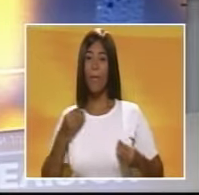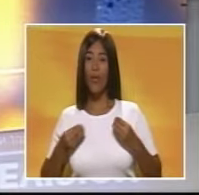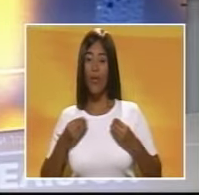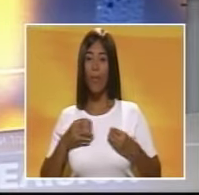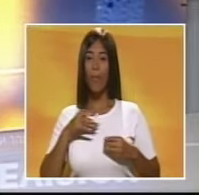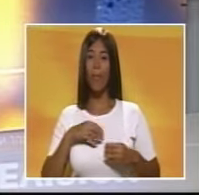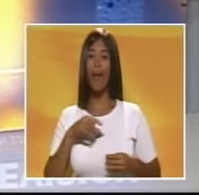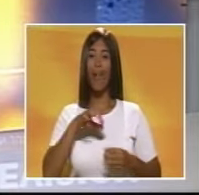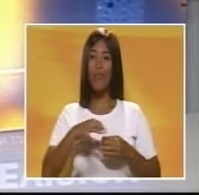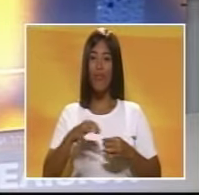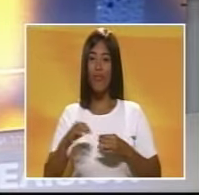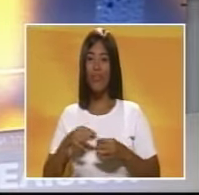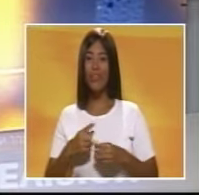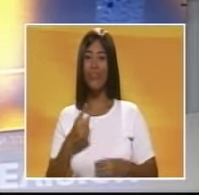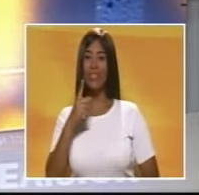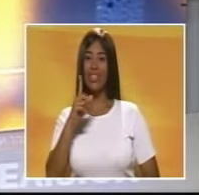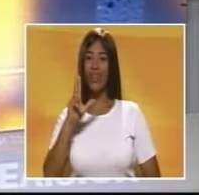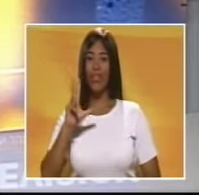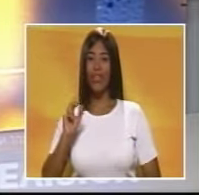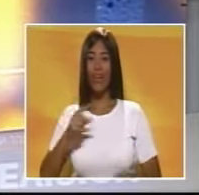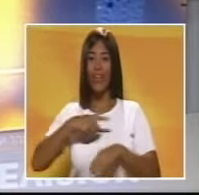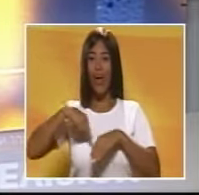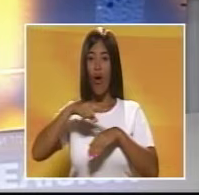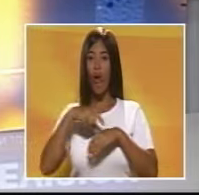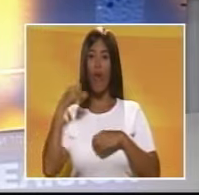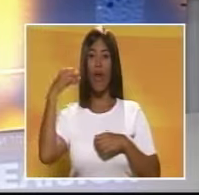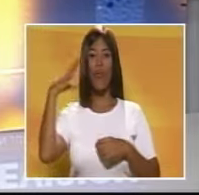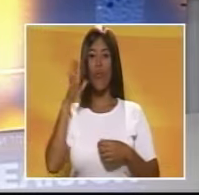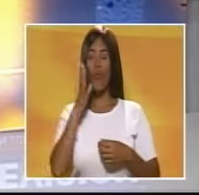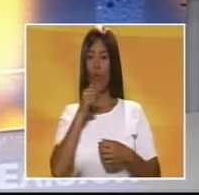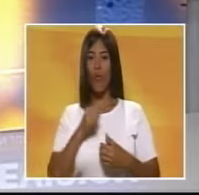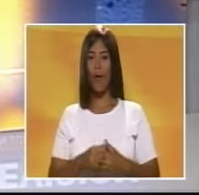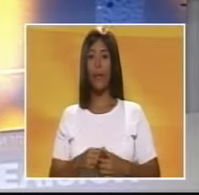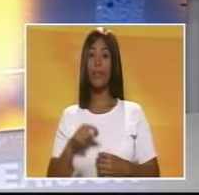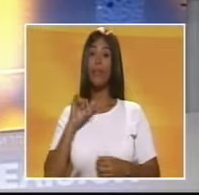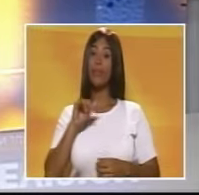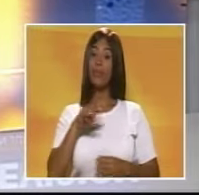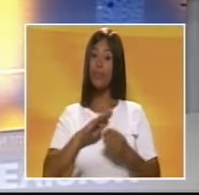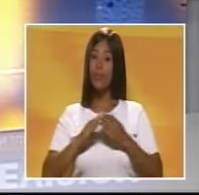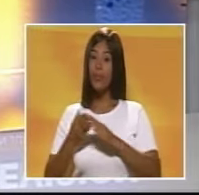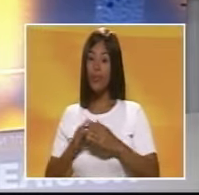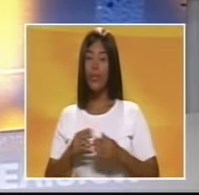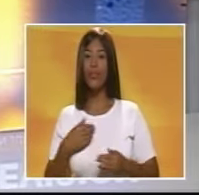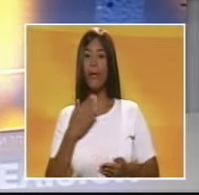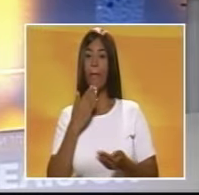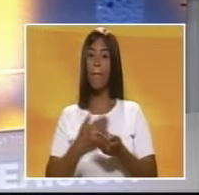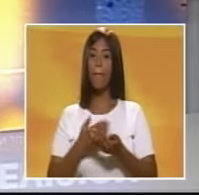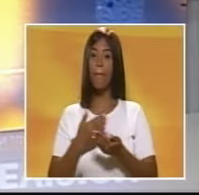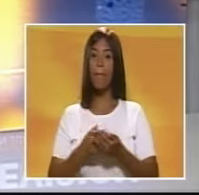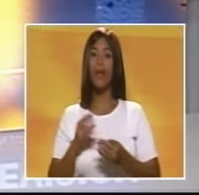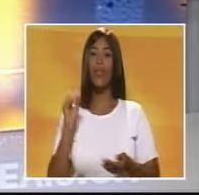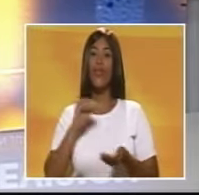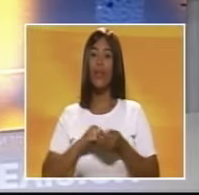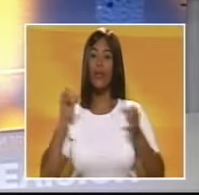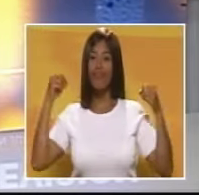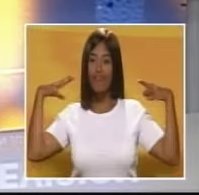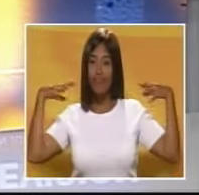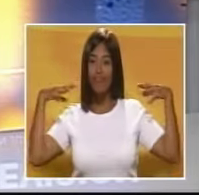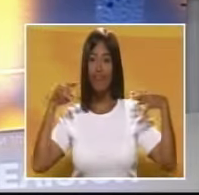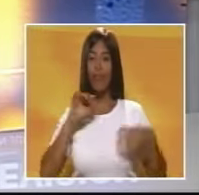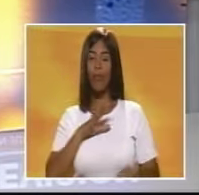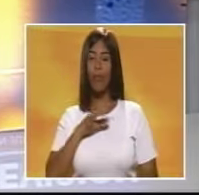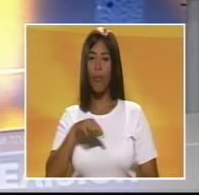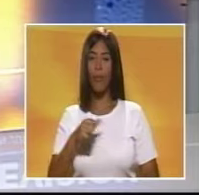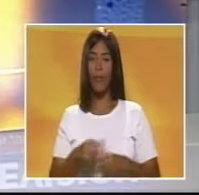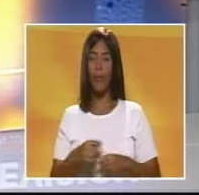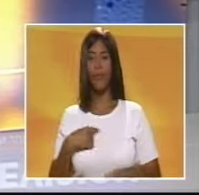Sectores sobrepasan las 130 horas sin servicio eléctrico. La población clama por la restitución de la electricidad en toda la entidad.